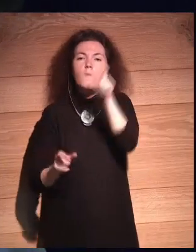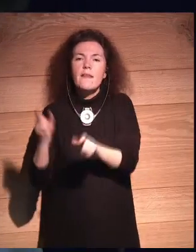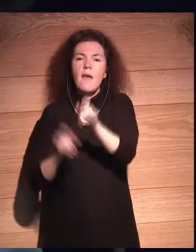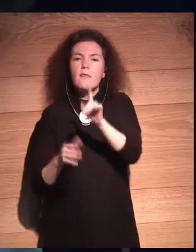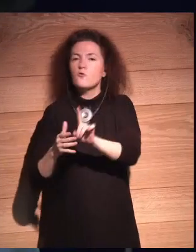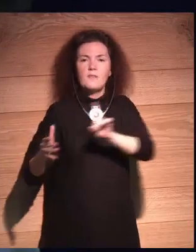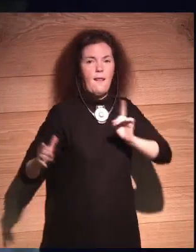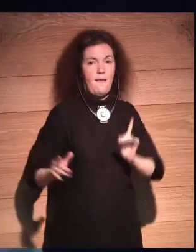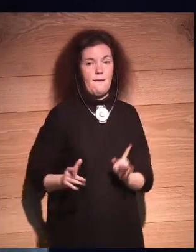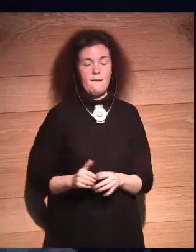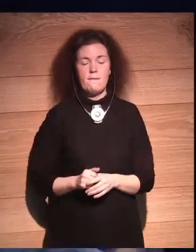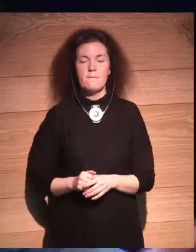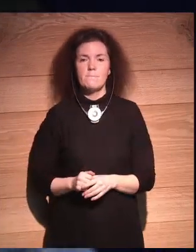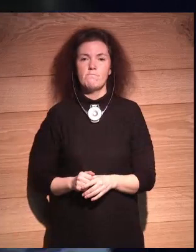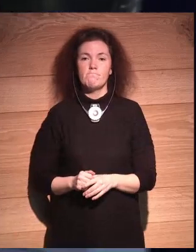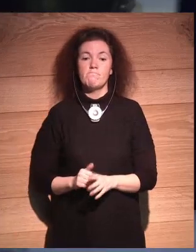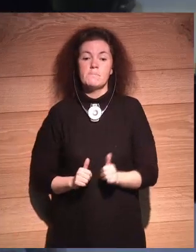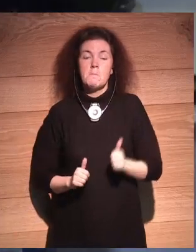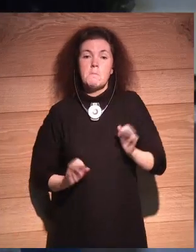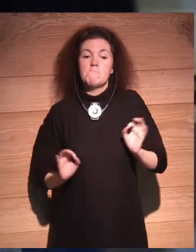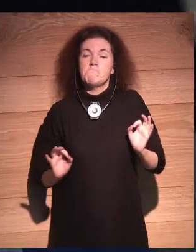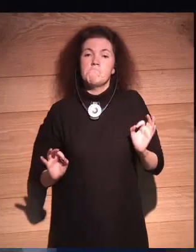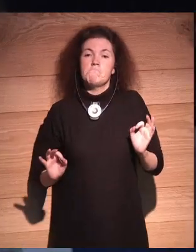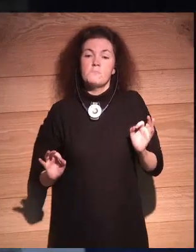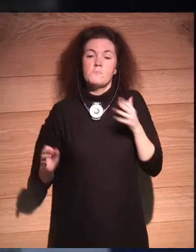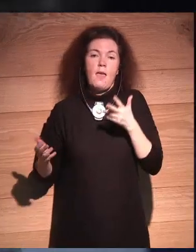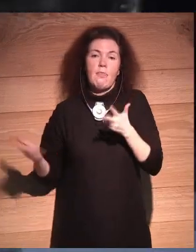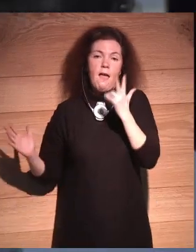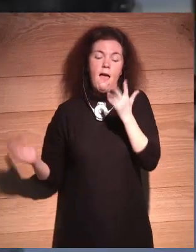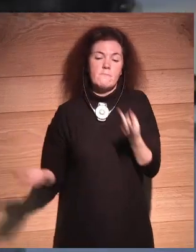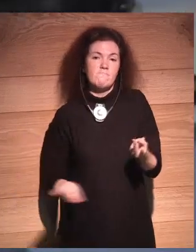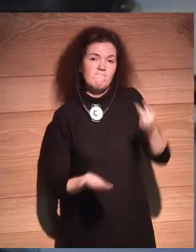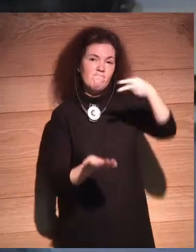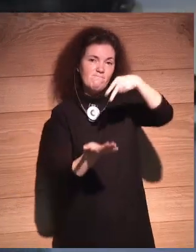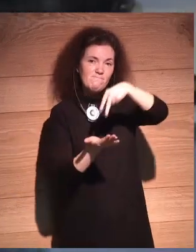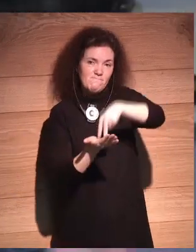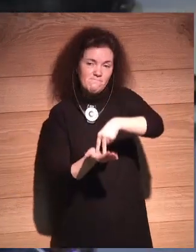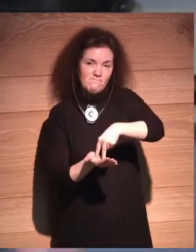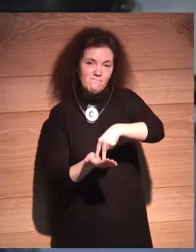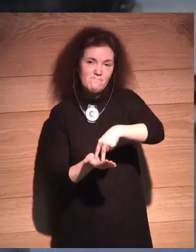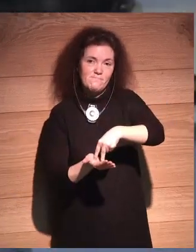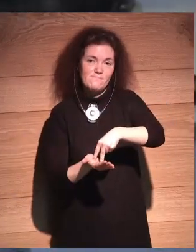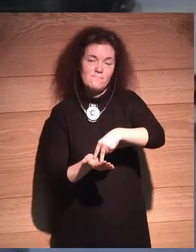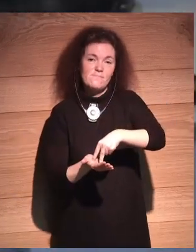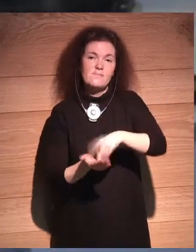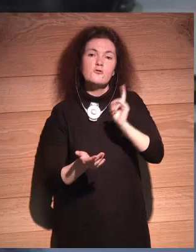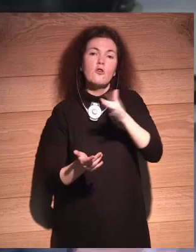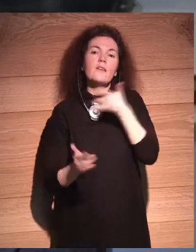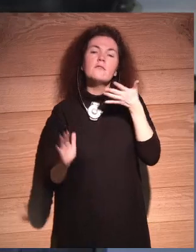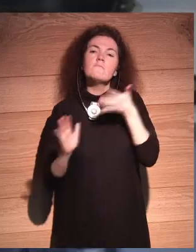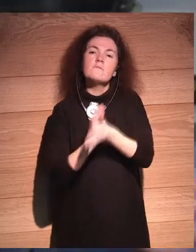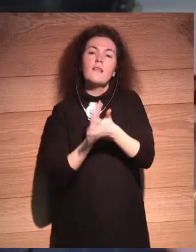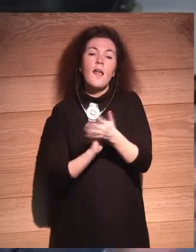¿no? Sin más, le dejo que suba al escenario, al estrado. Simplemente